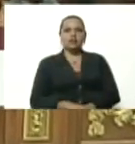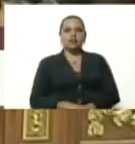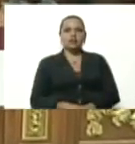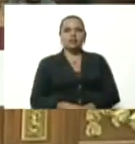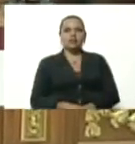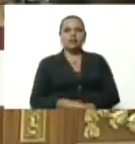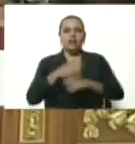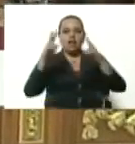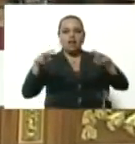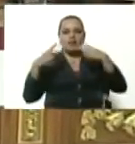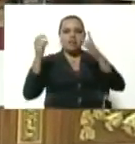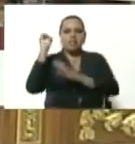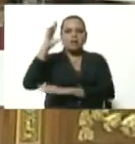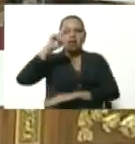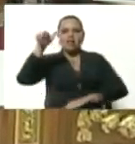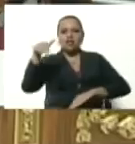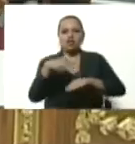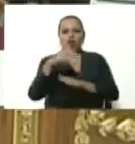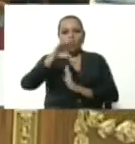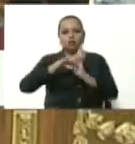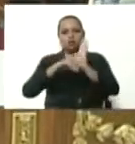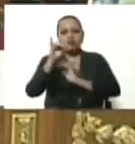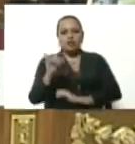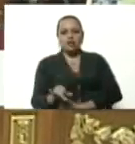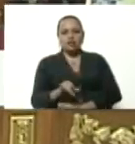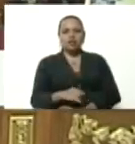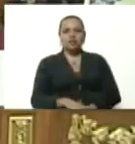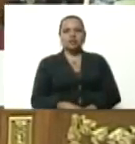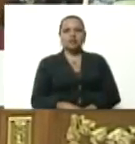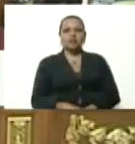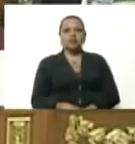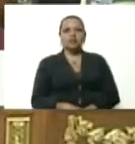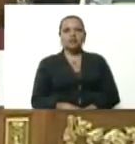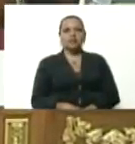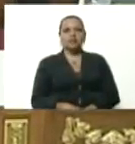¡Y viva la Asamblea Nacional Constituyente!